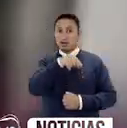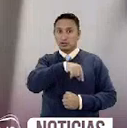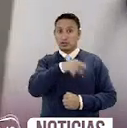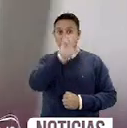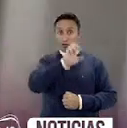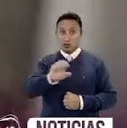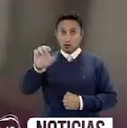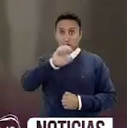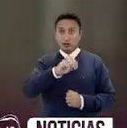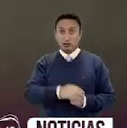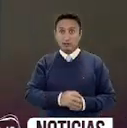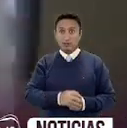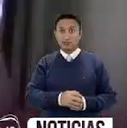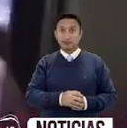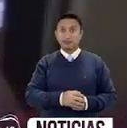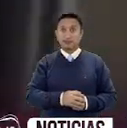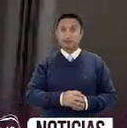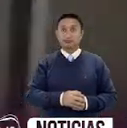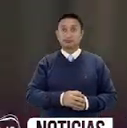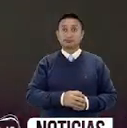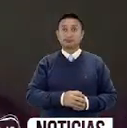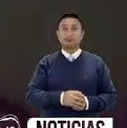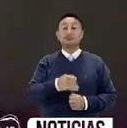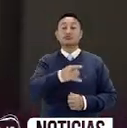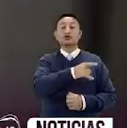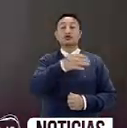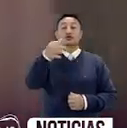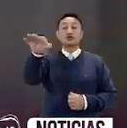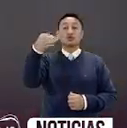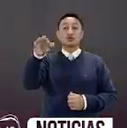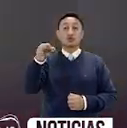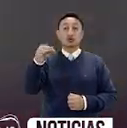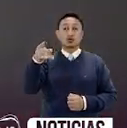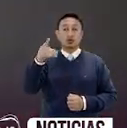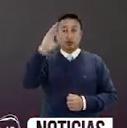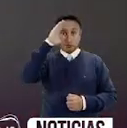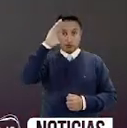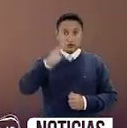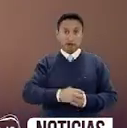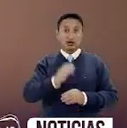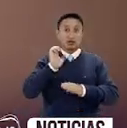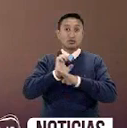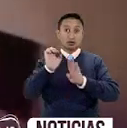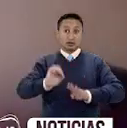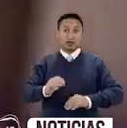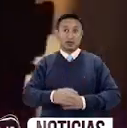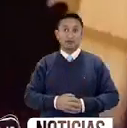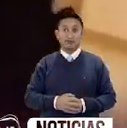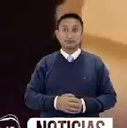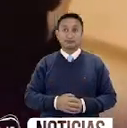y no internacional, según los documentos que maneja la institución del orden ecuatoriana.